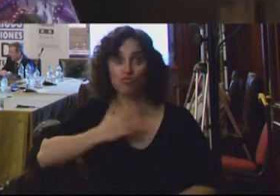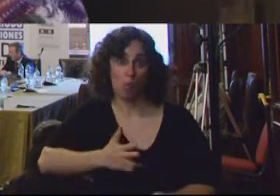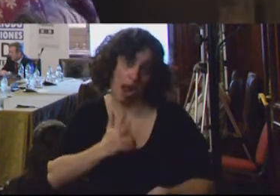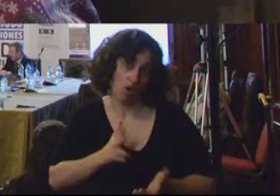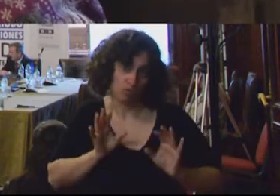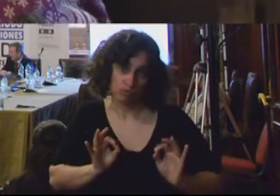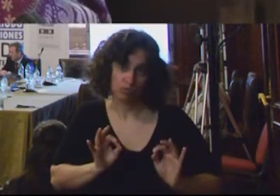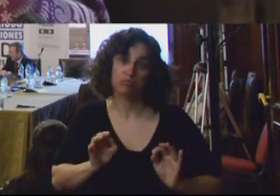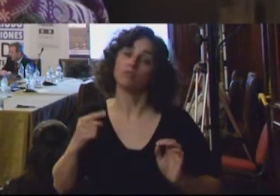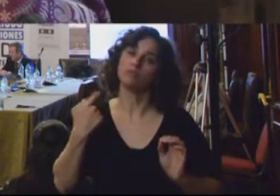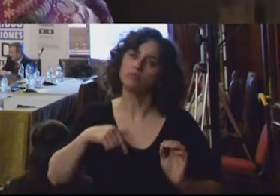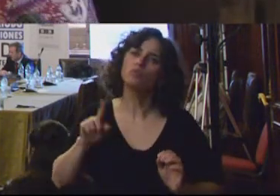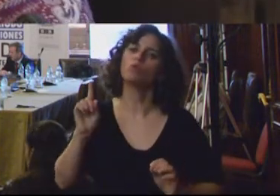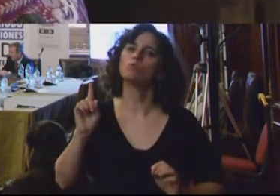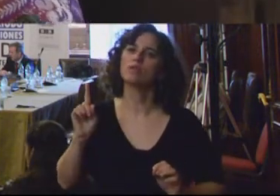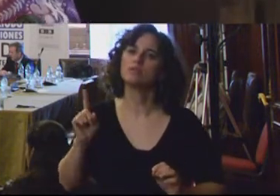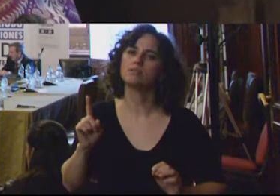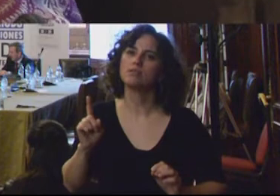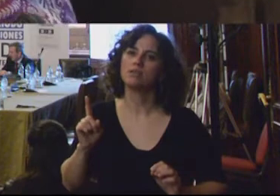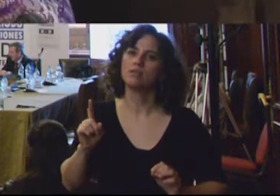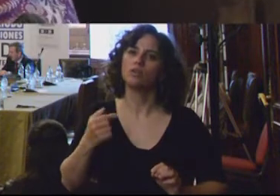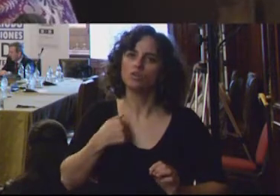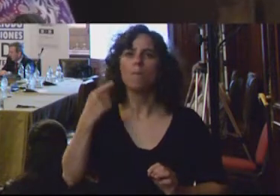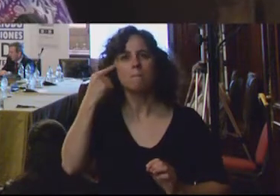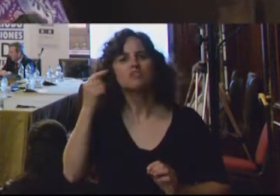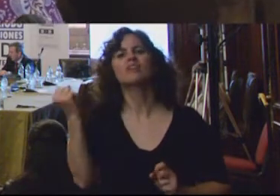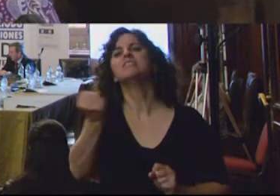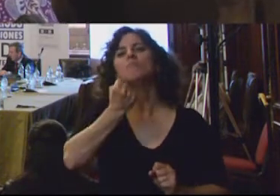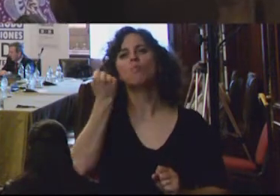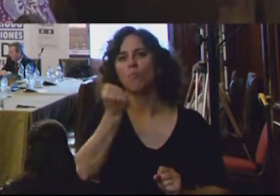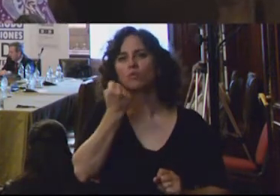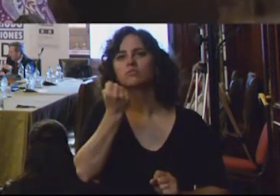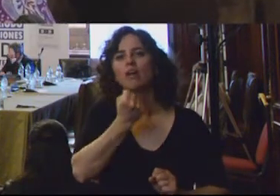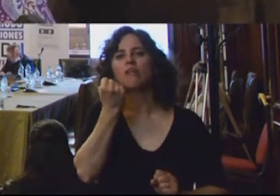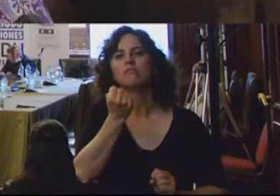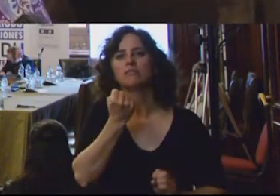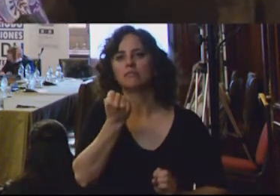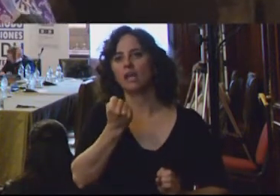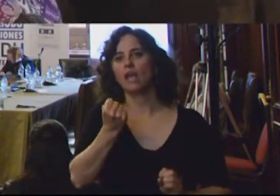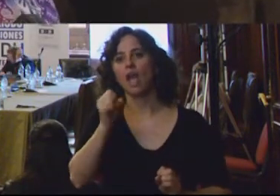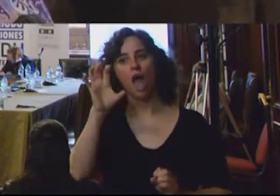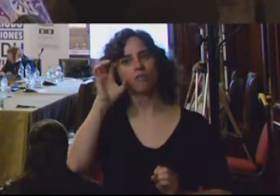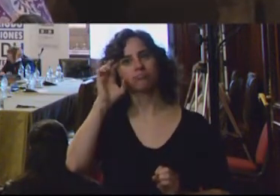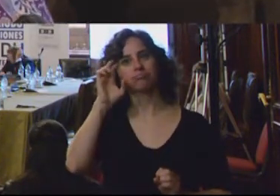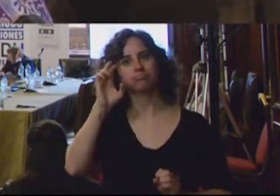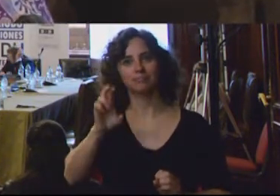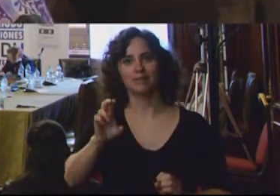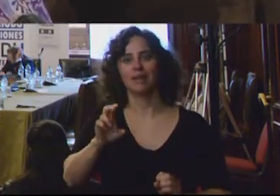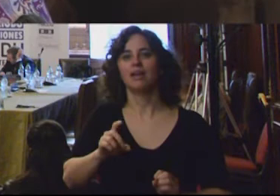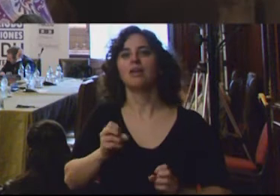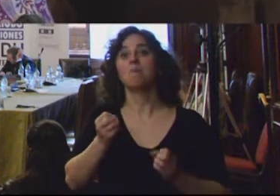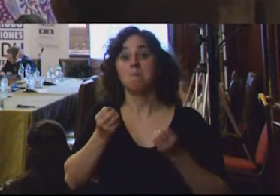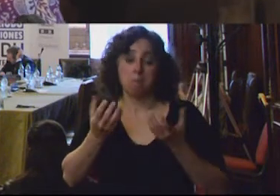y creo que es importante recordarlo. Porque